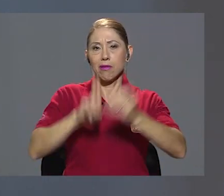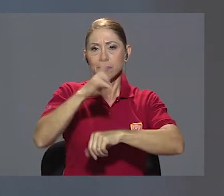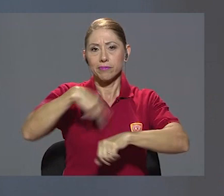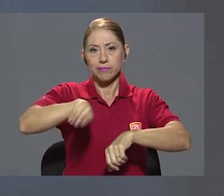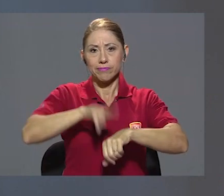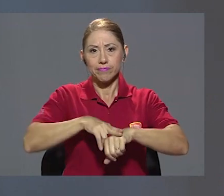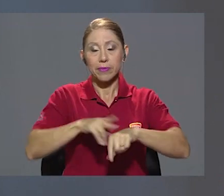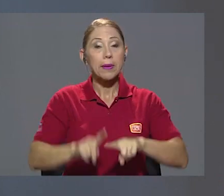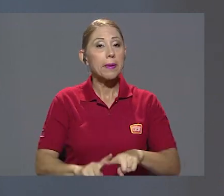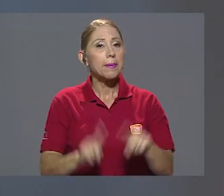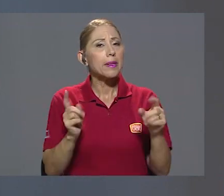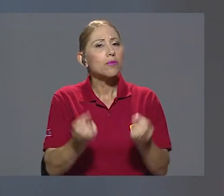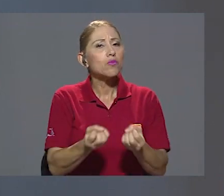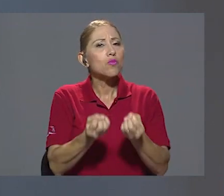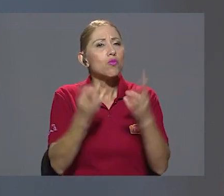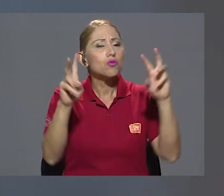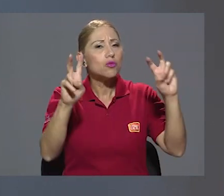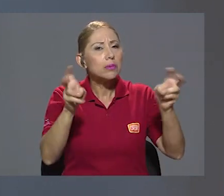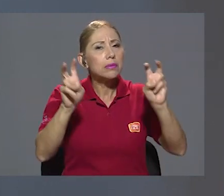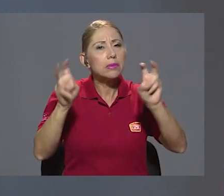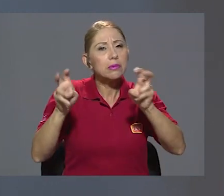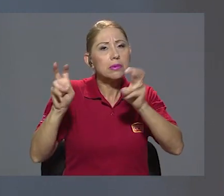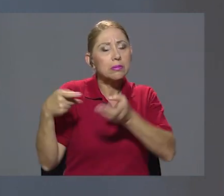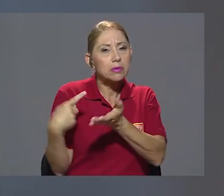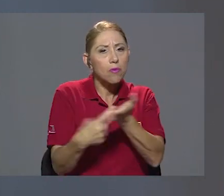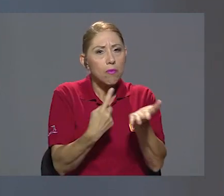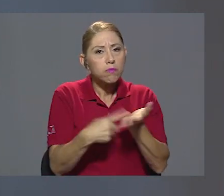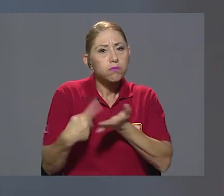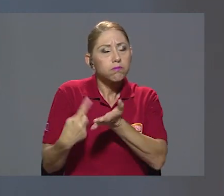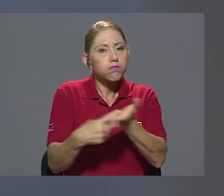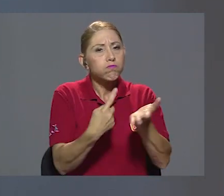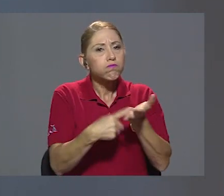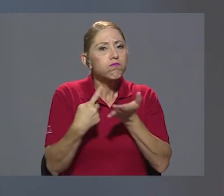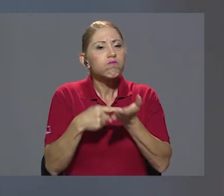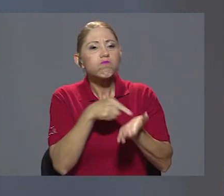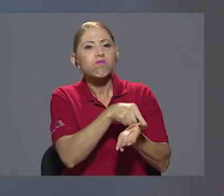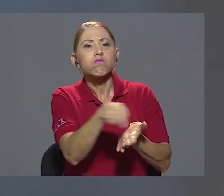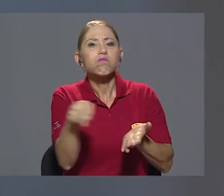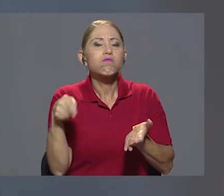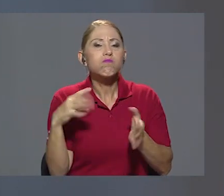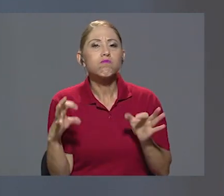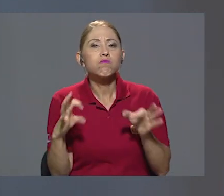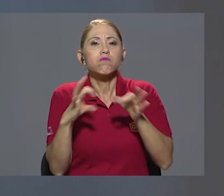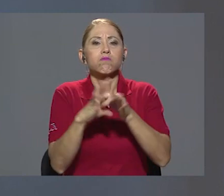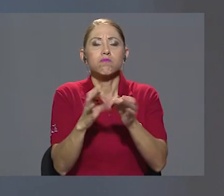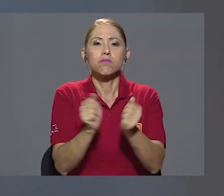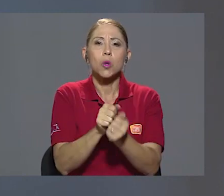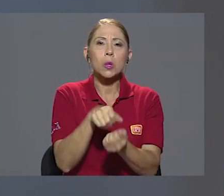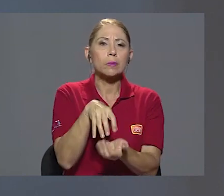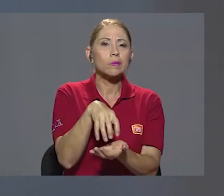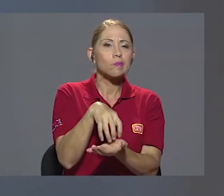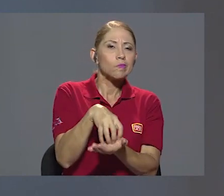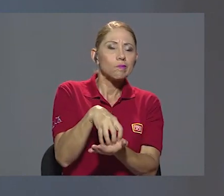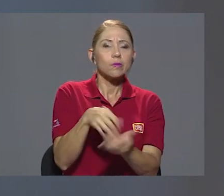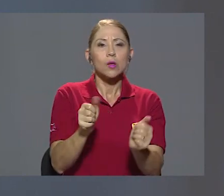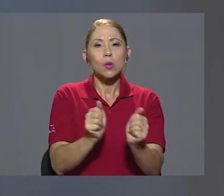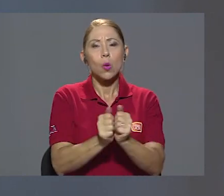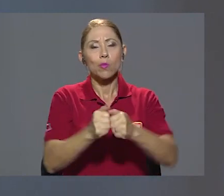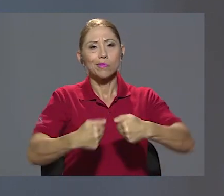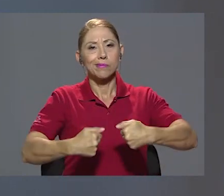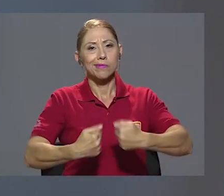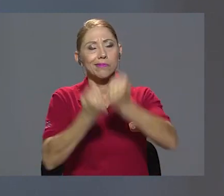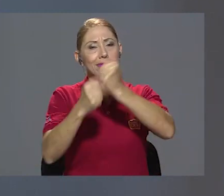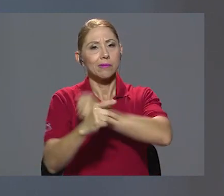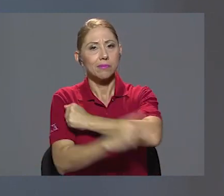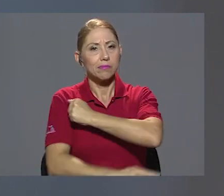recientemente. Sin embargo, pues muchos de los temas que ustedes trataron tienen que ver con todas esas inquietudes, esos retos